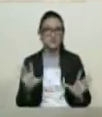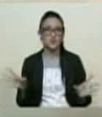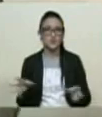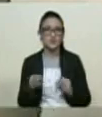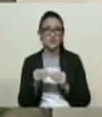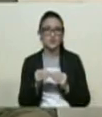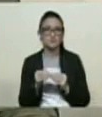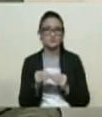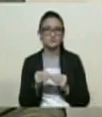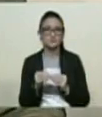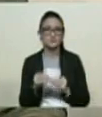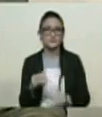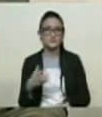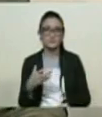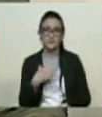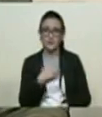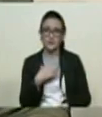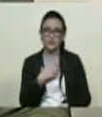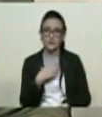totalización